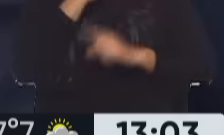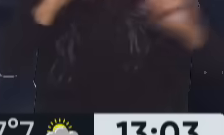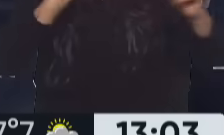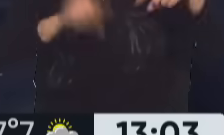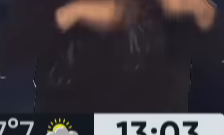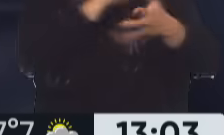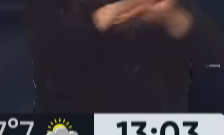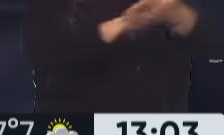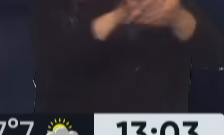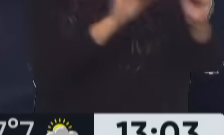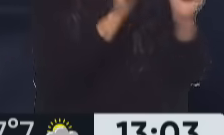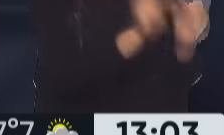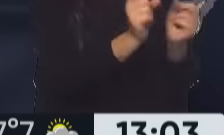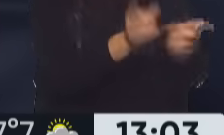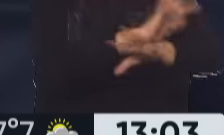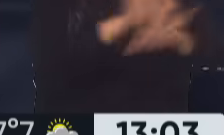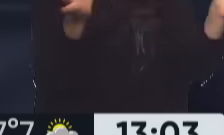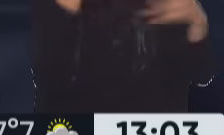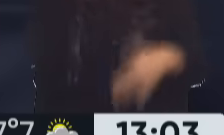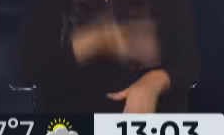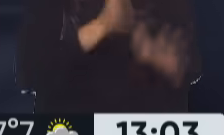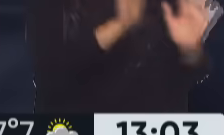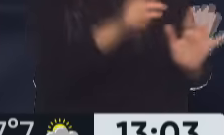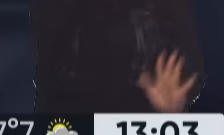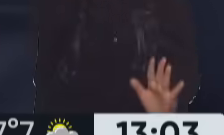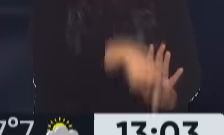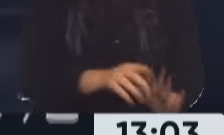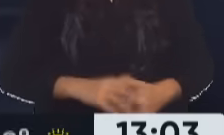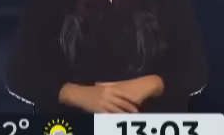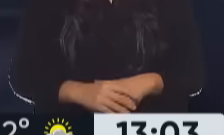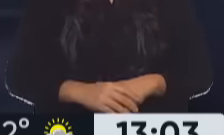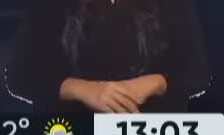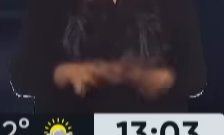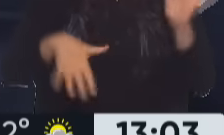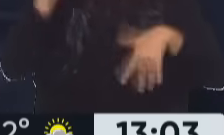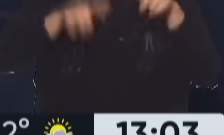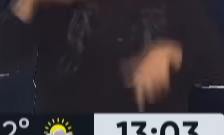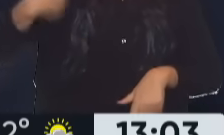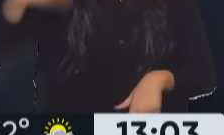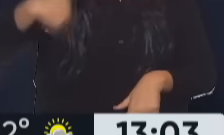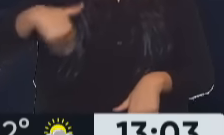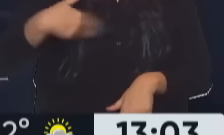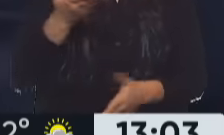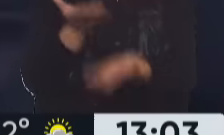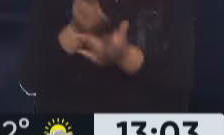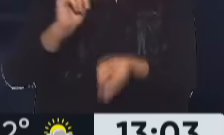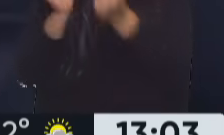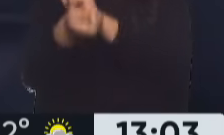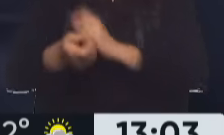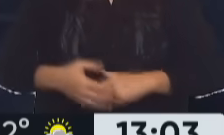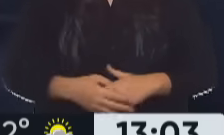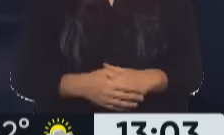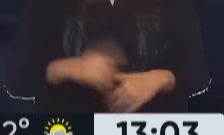en terminar con la vergüenza del presente. La mayoría de los argentinos eligió un cambio.